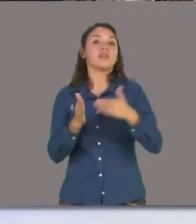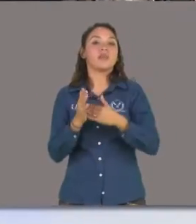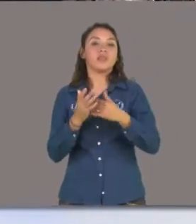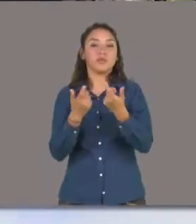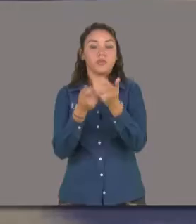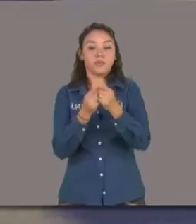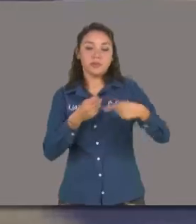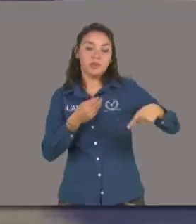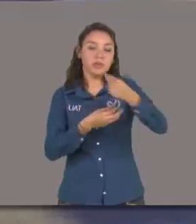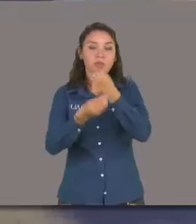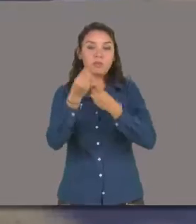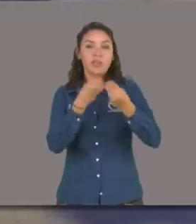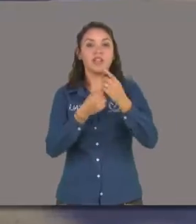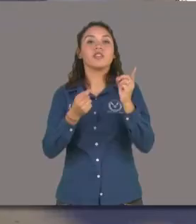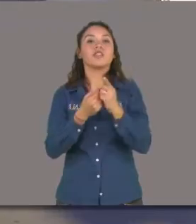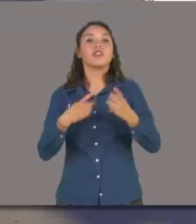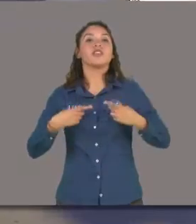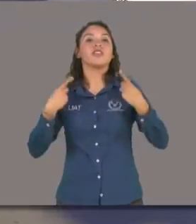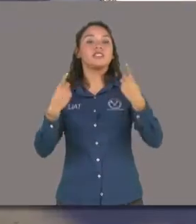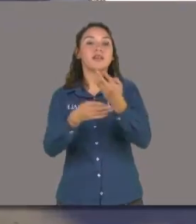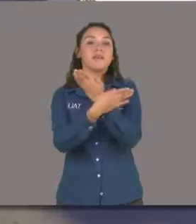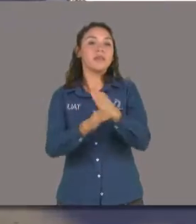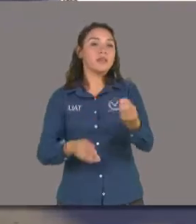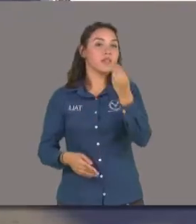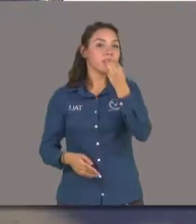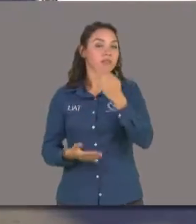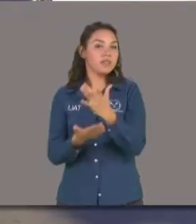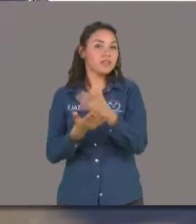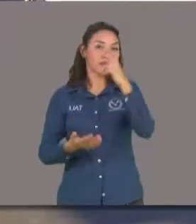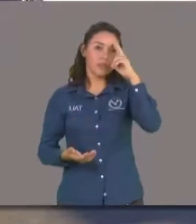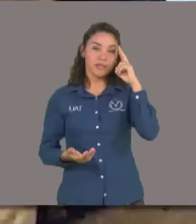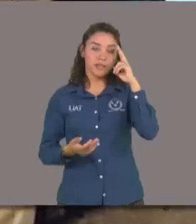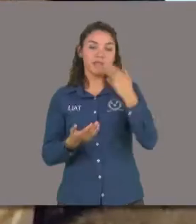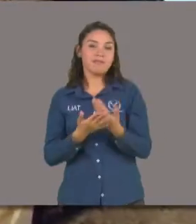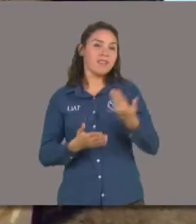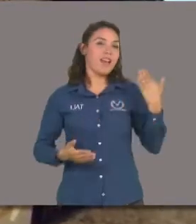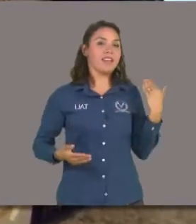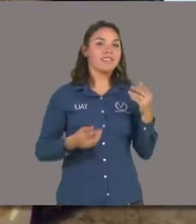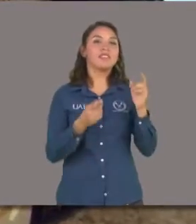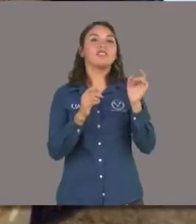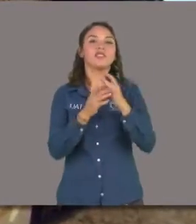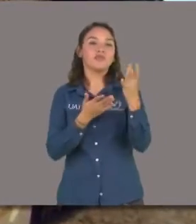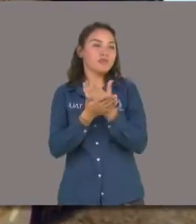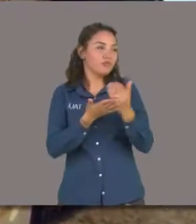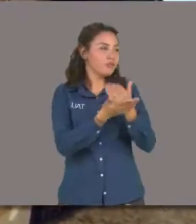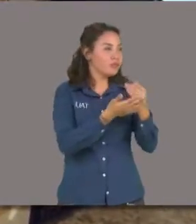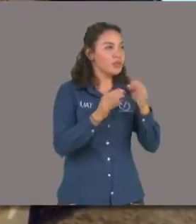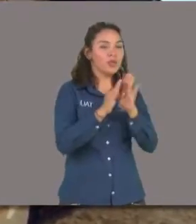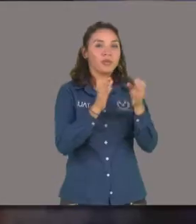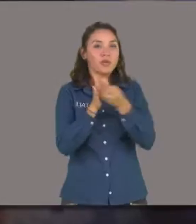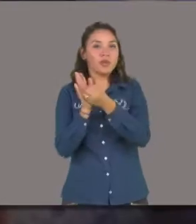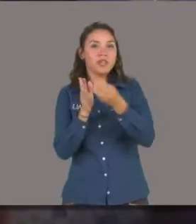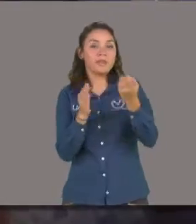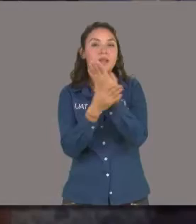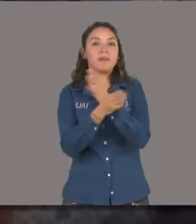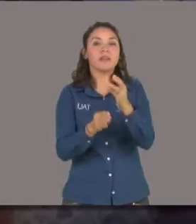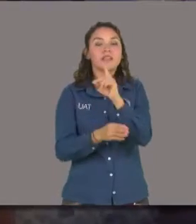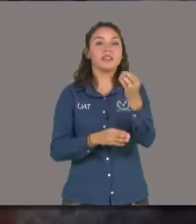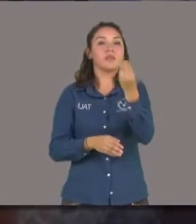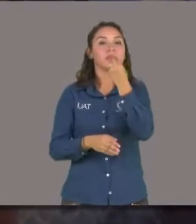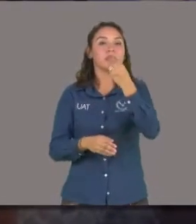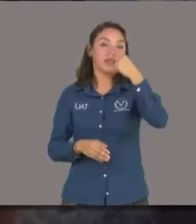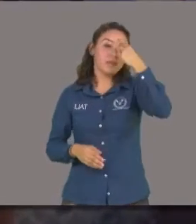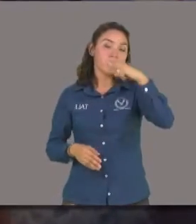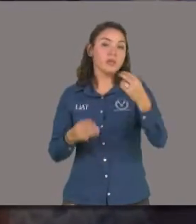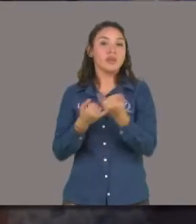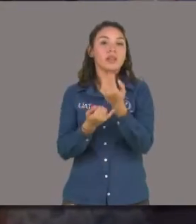Victoria. La comunidad que conforma la Universidad Autónoma de Tamaulipas logró reunir más de 5.000 productos alimenticios que serán donados al